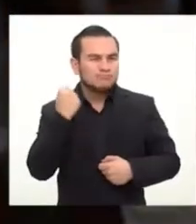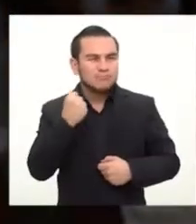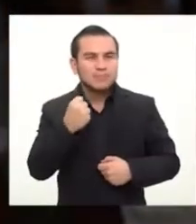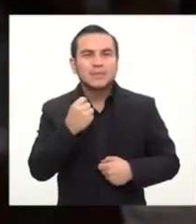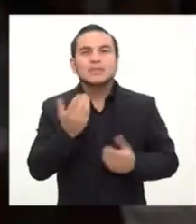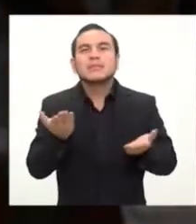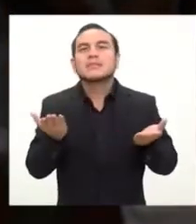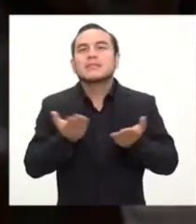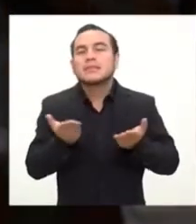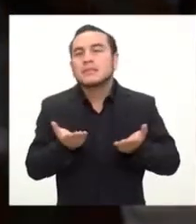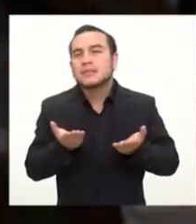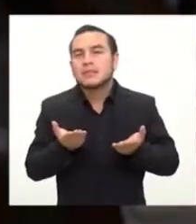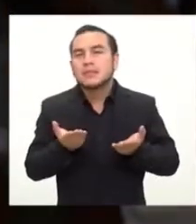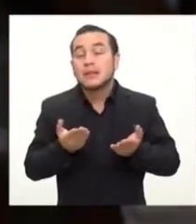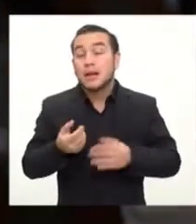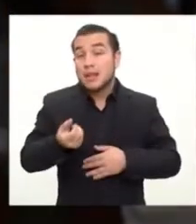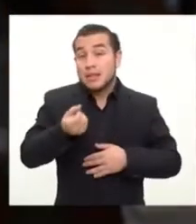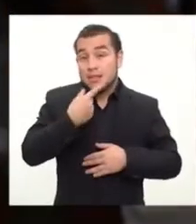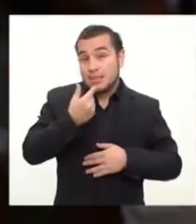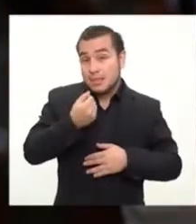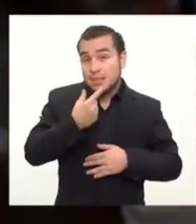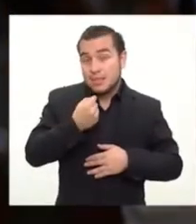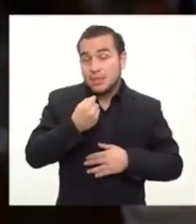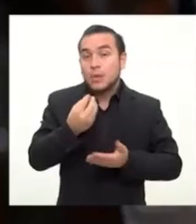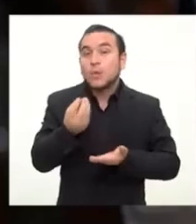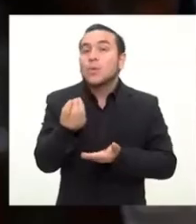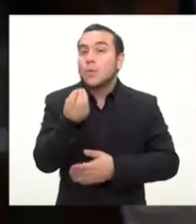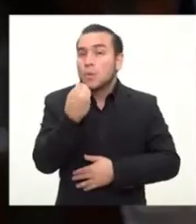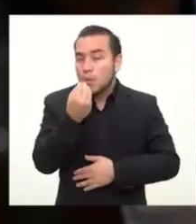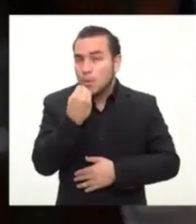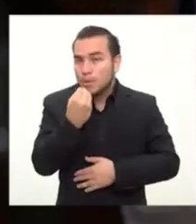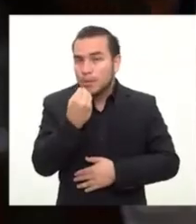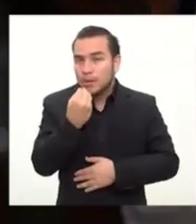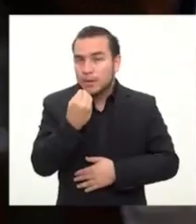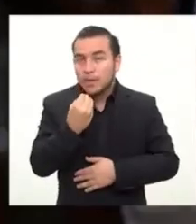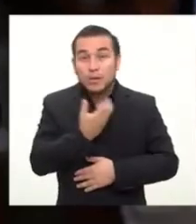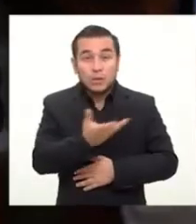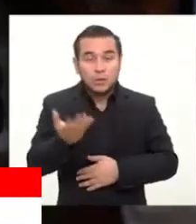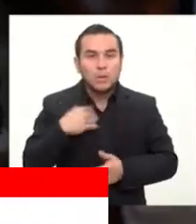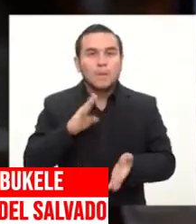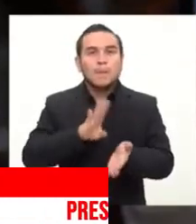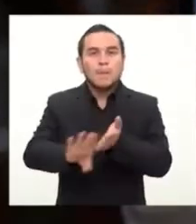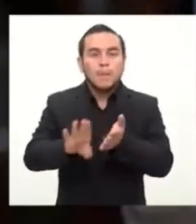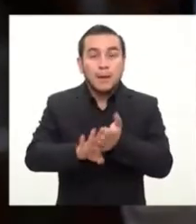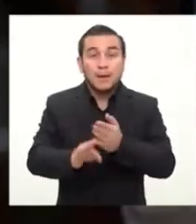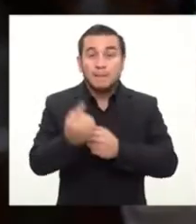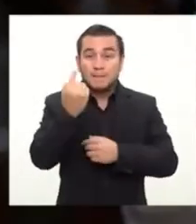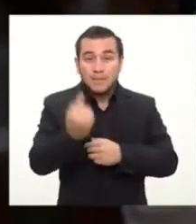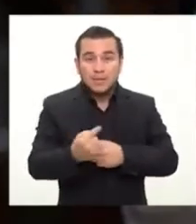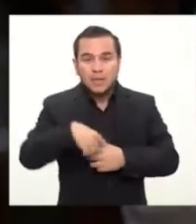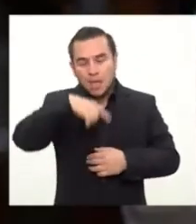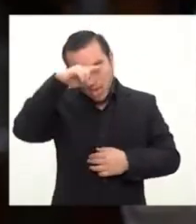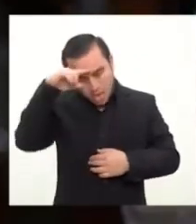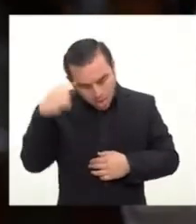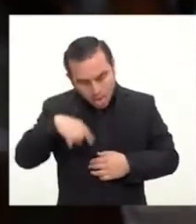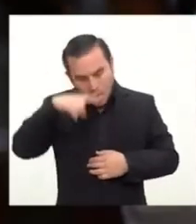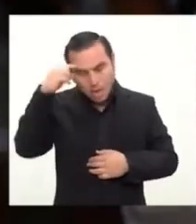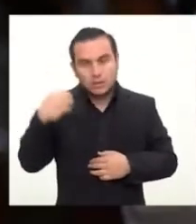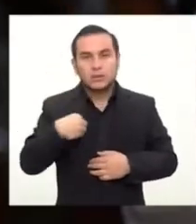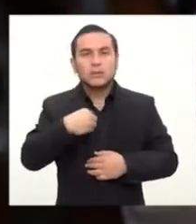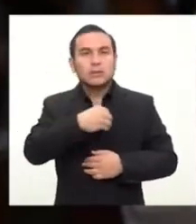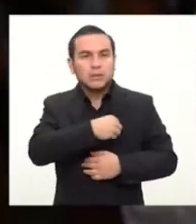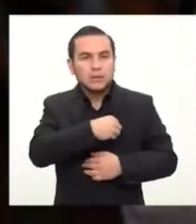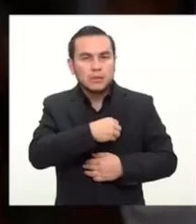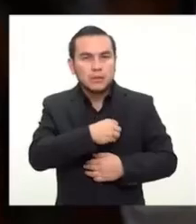vamos a priorizar los medicamentos los alimentos y los salarios de los que están en primera línea de nuestros